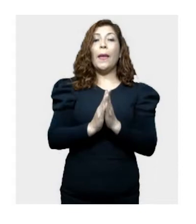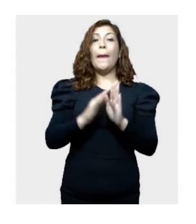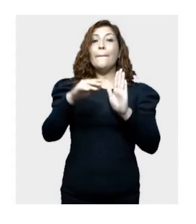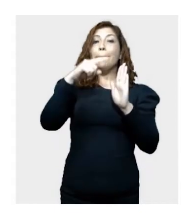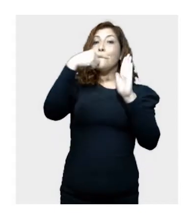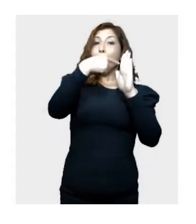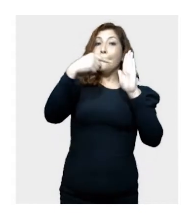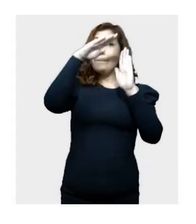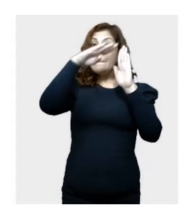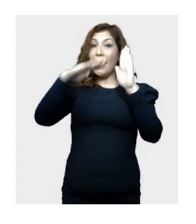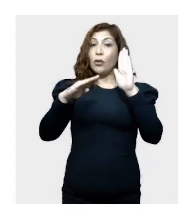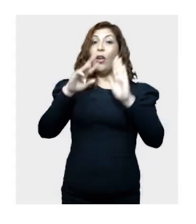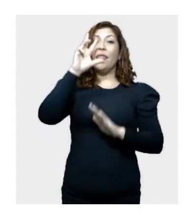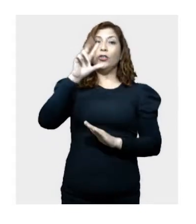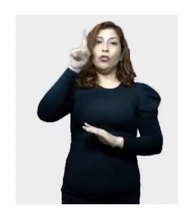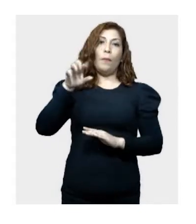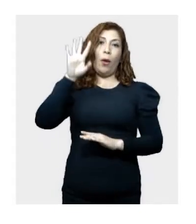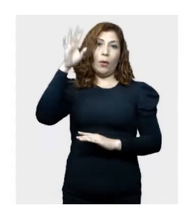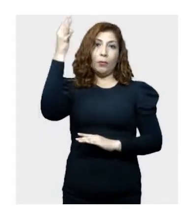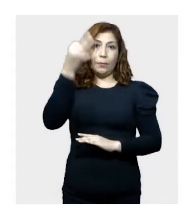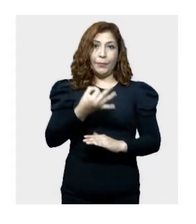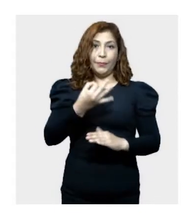menos 18,4%.